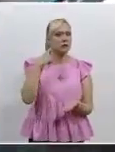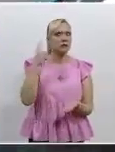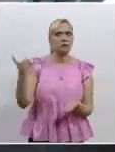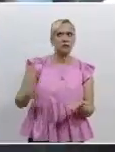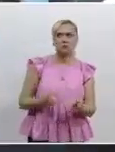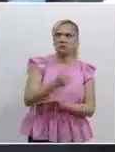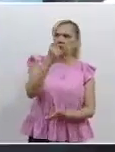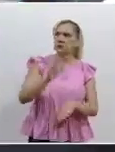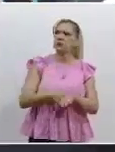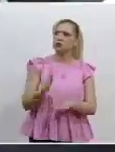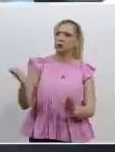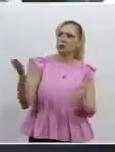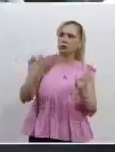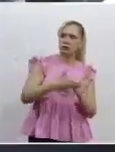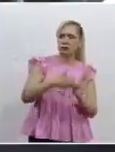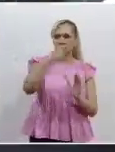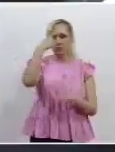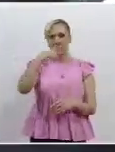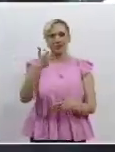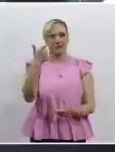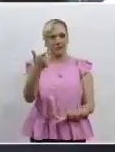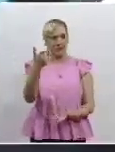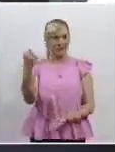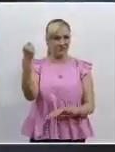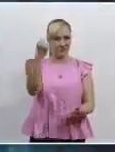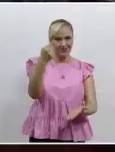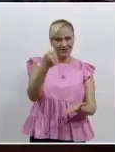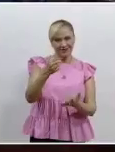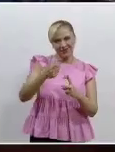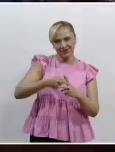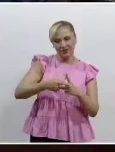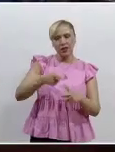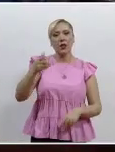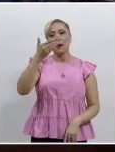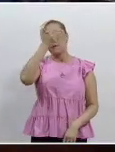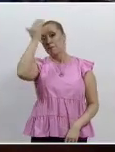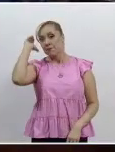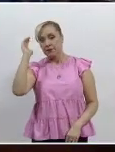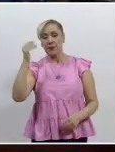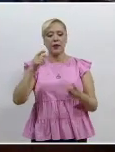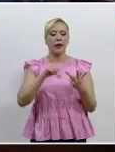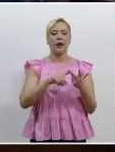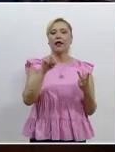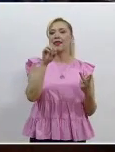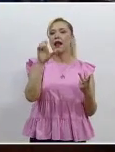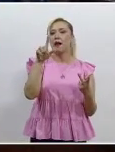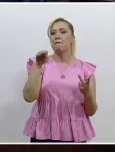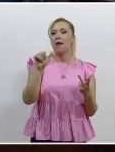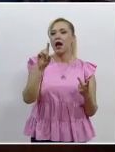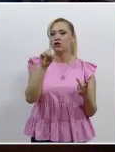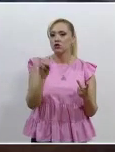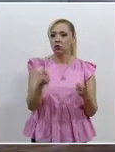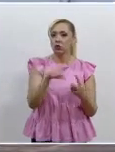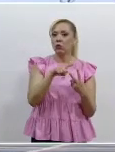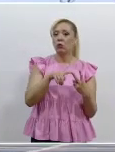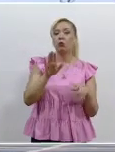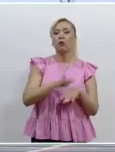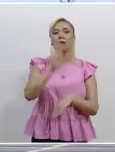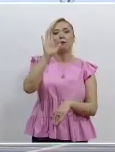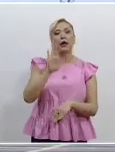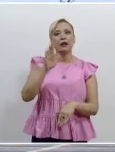procedimiento especial sancionador en materia de fiscalización en contra de Enrique Peña Nieto y Alfredo del Mazo por recibir supuestas aportaciones